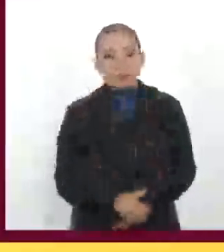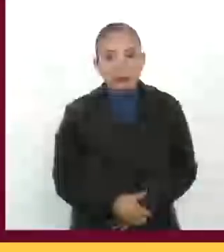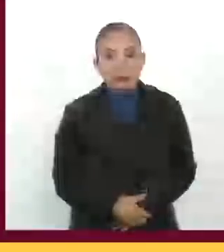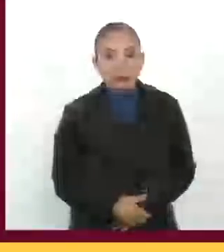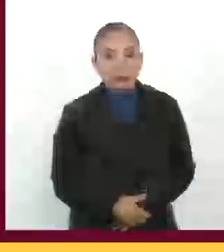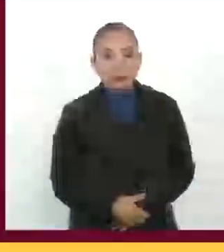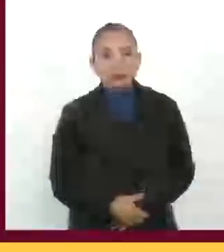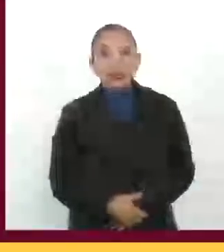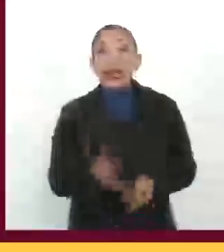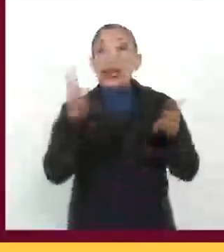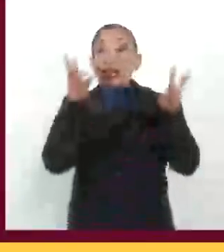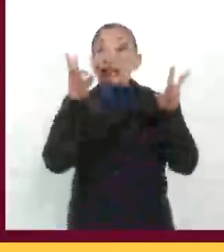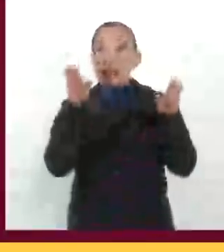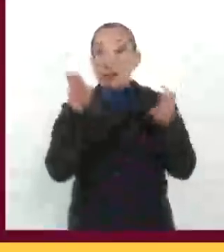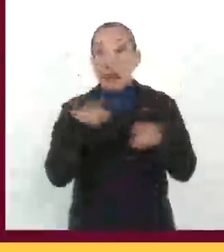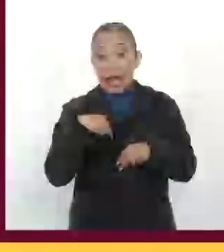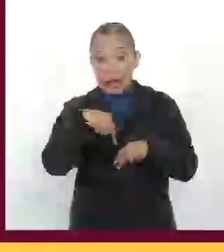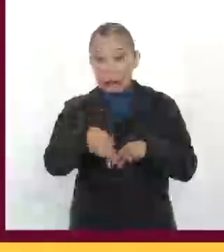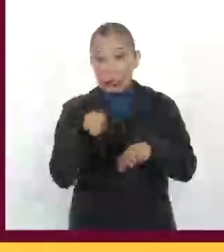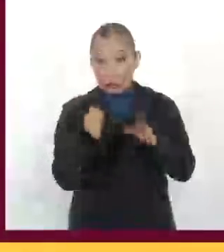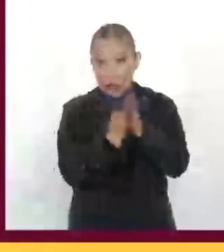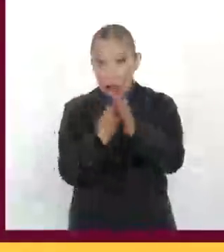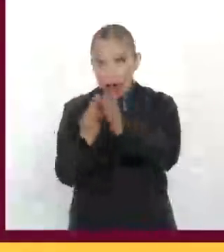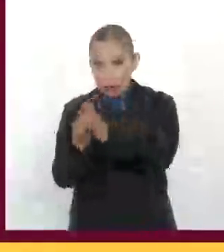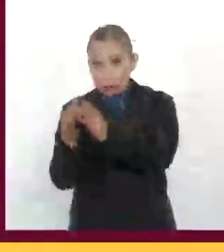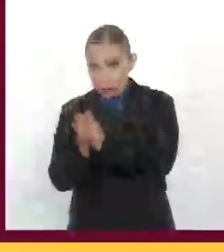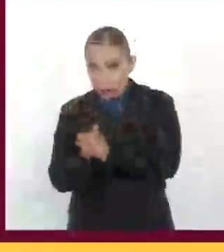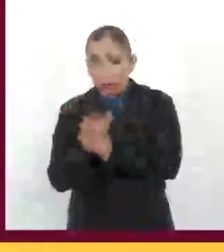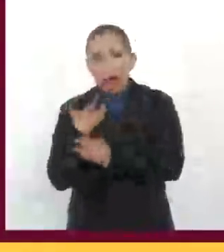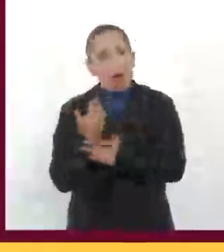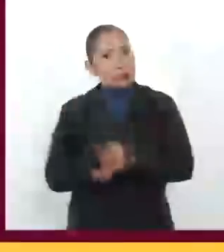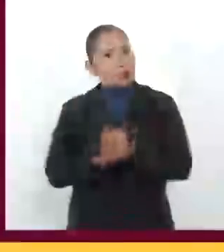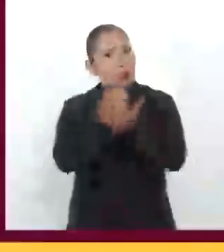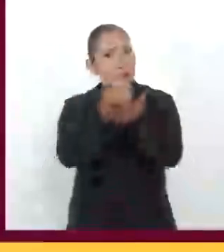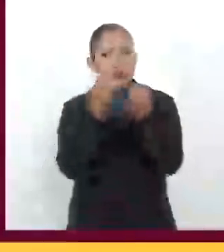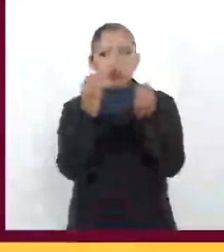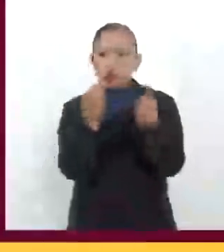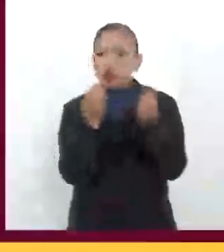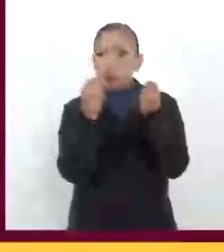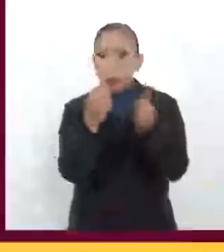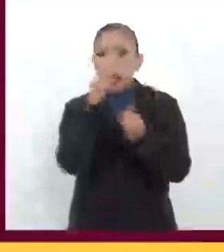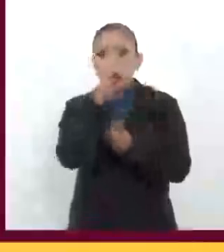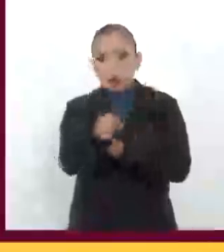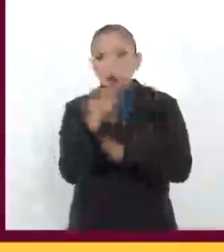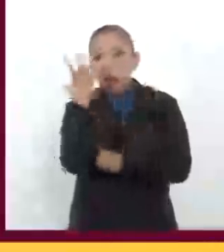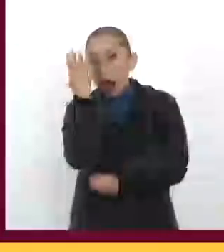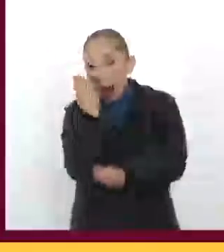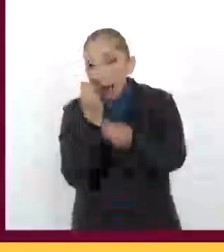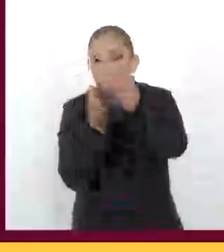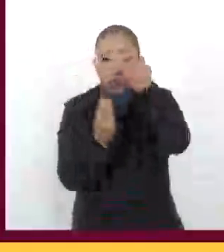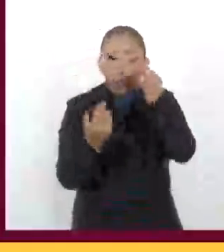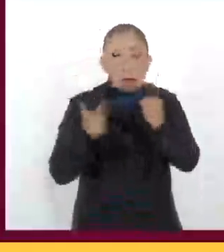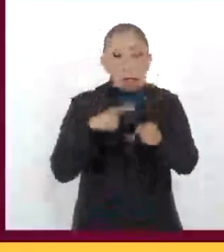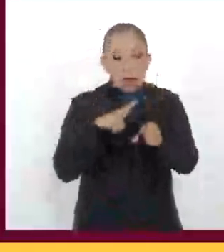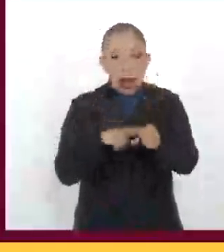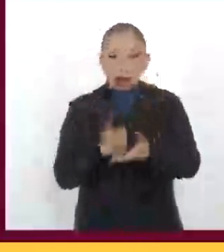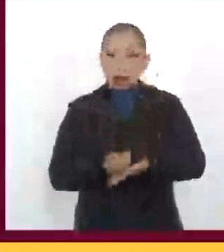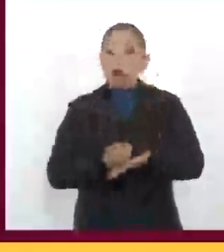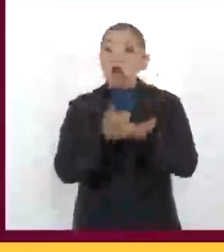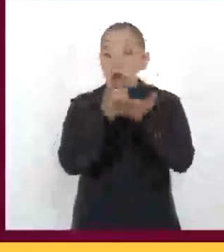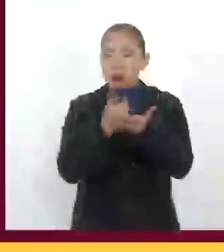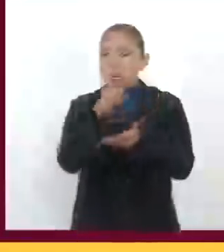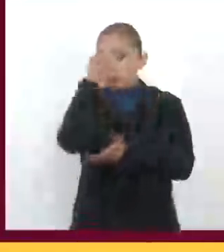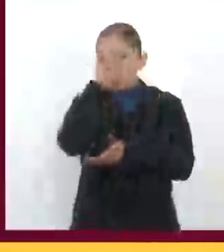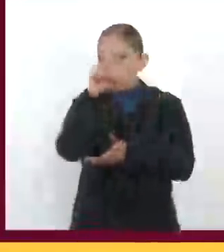clases. Los temas que aborden en estas sesiones les serán de mucha ayuda para su crecimiento y desarrollo